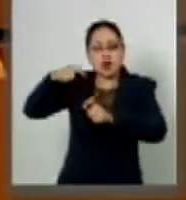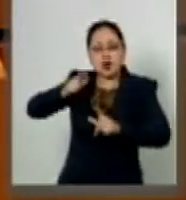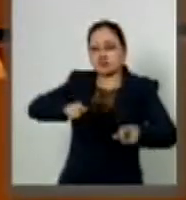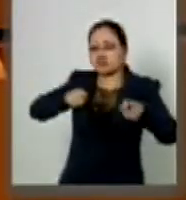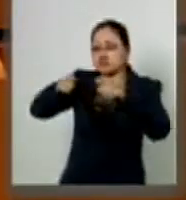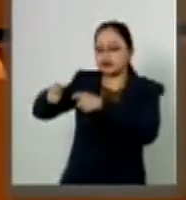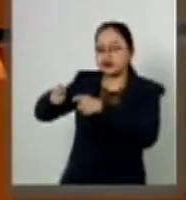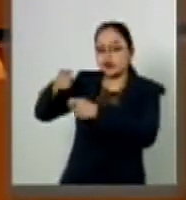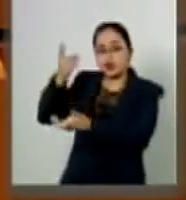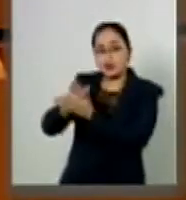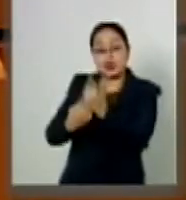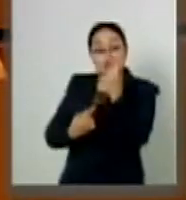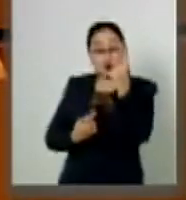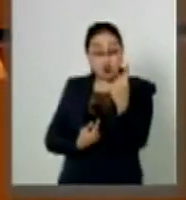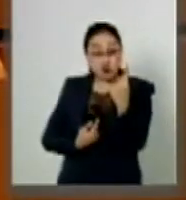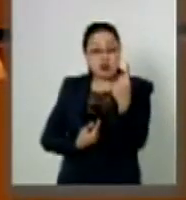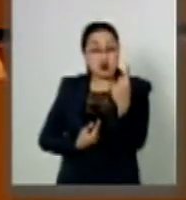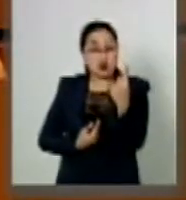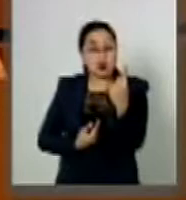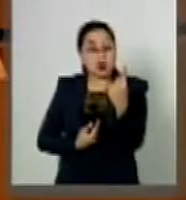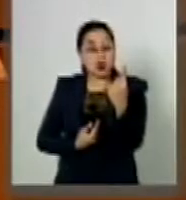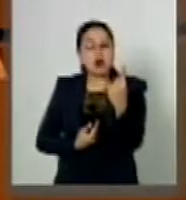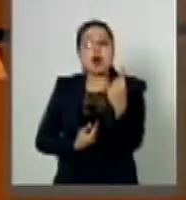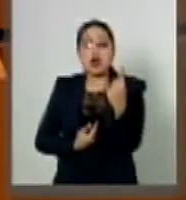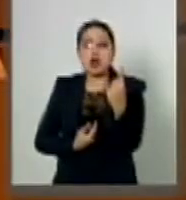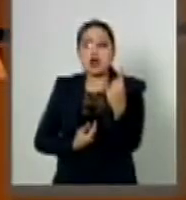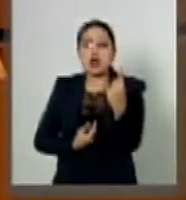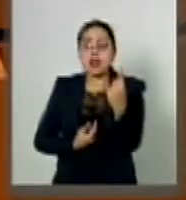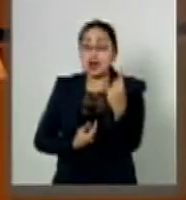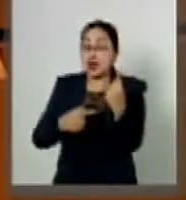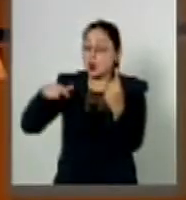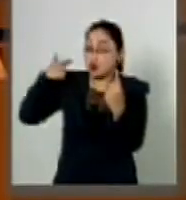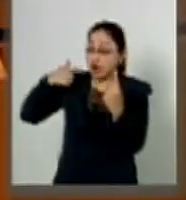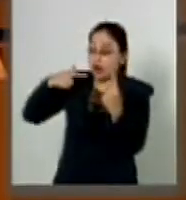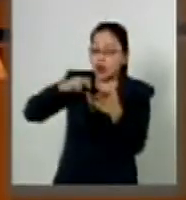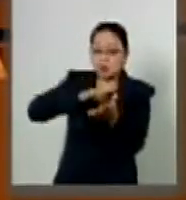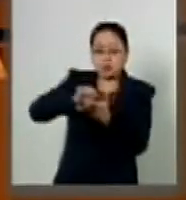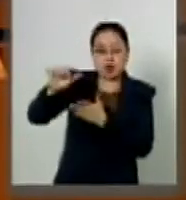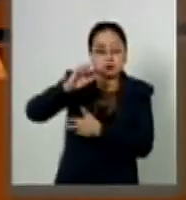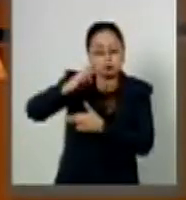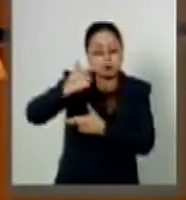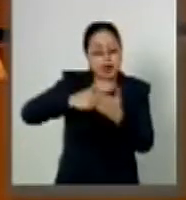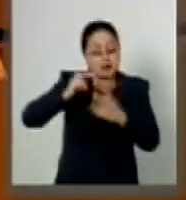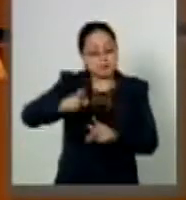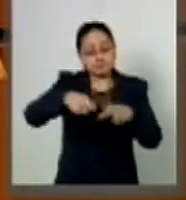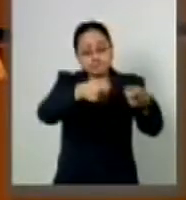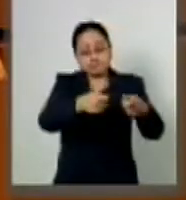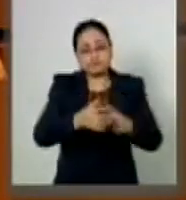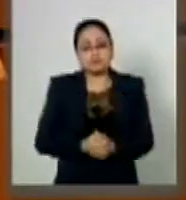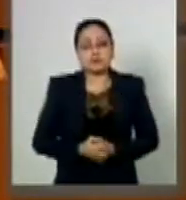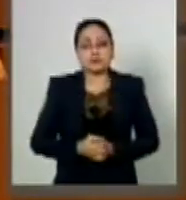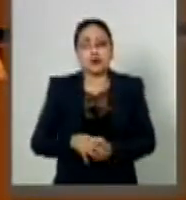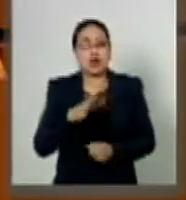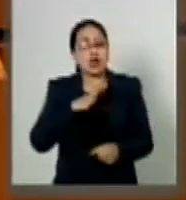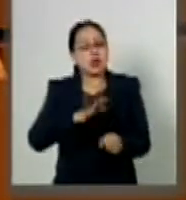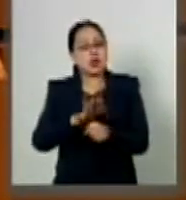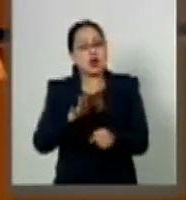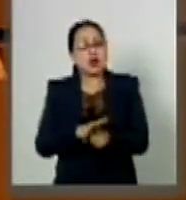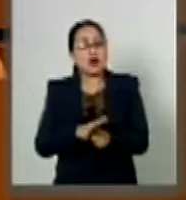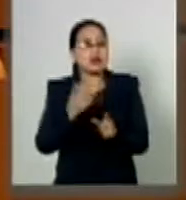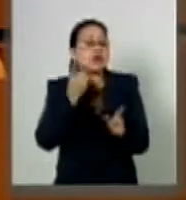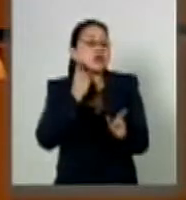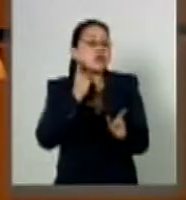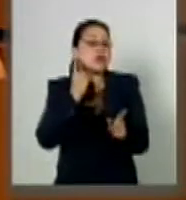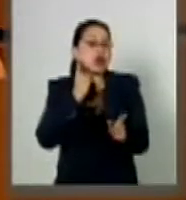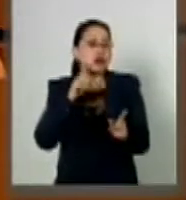todos, salvo uno, los revirtió la Sala Regional de Guadalajara. Le otorgaron, por ejemplo, un diputado más